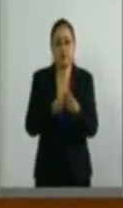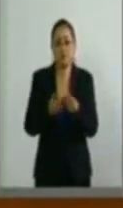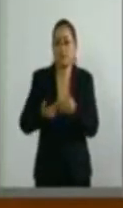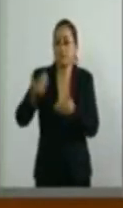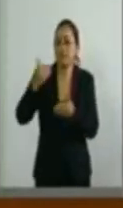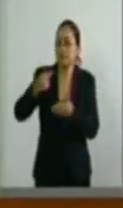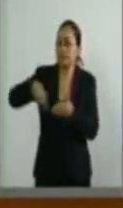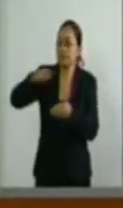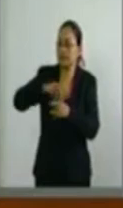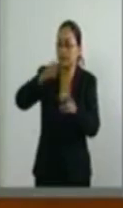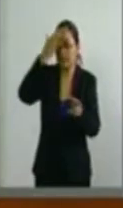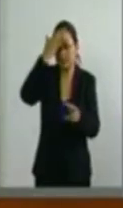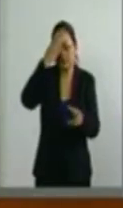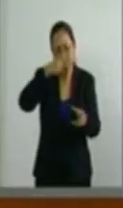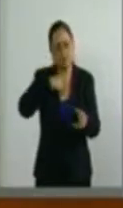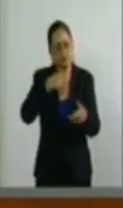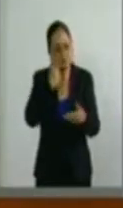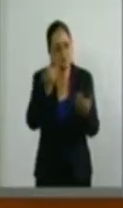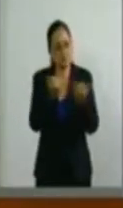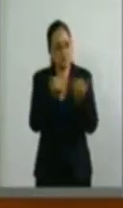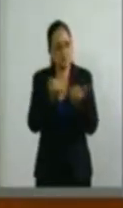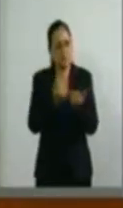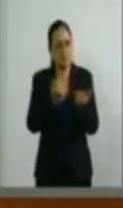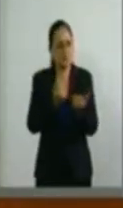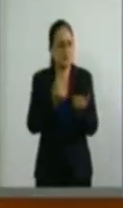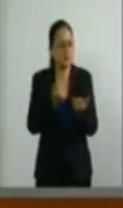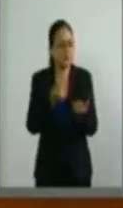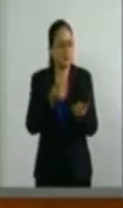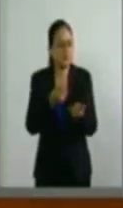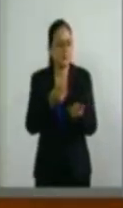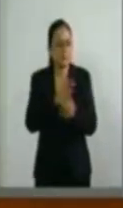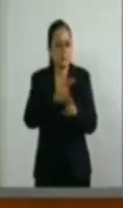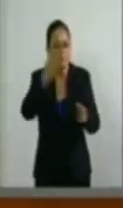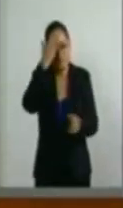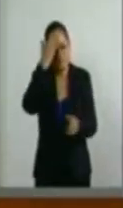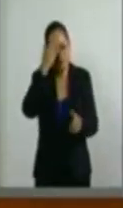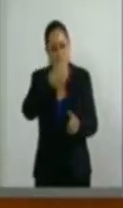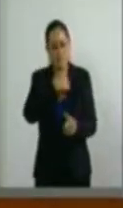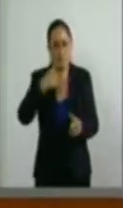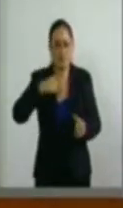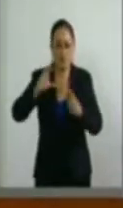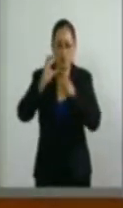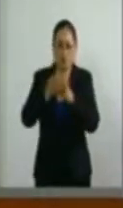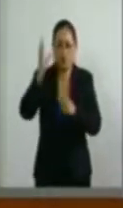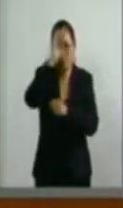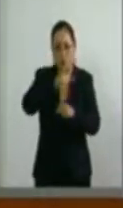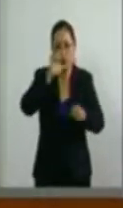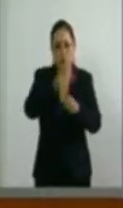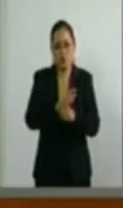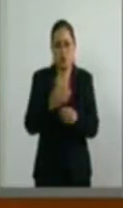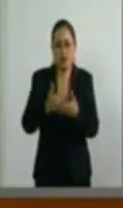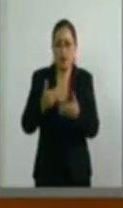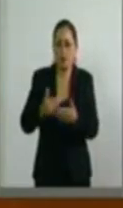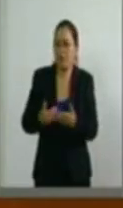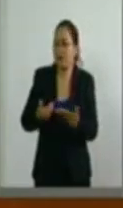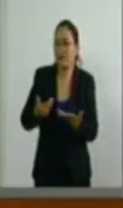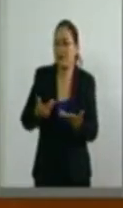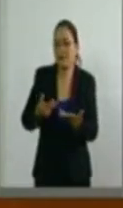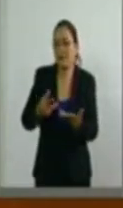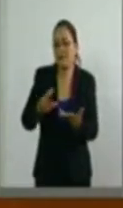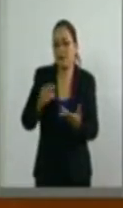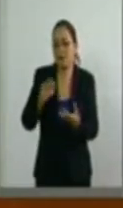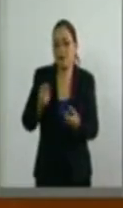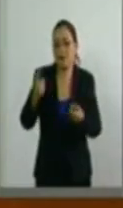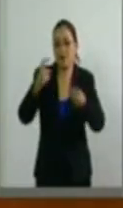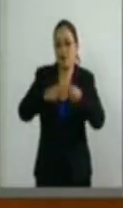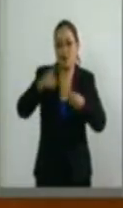ha reconocido por otros compañeros. Primero, a los integrantes de la Comisión de Cultura. Hoy no tengo la fortuna de ser parte